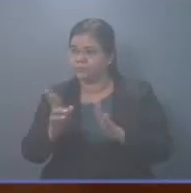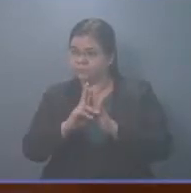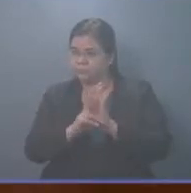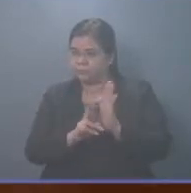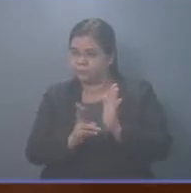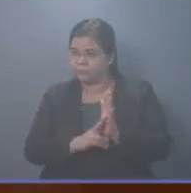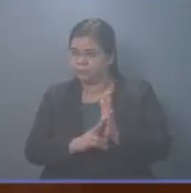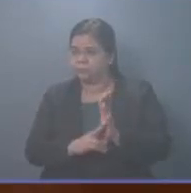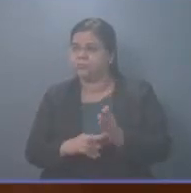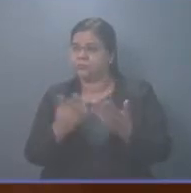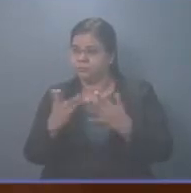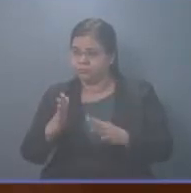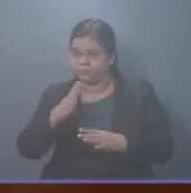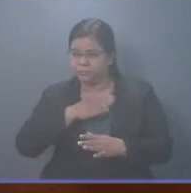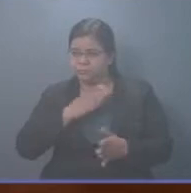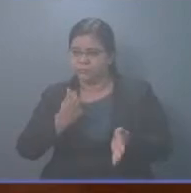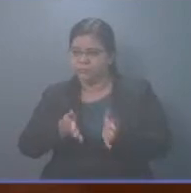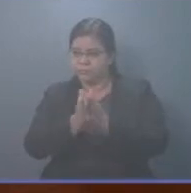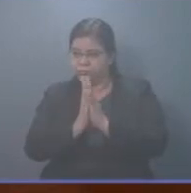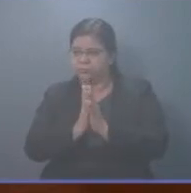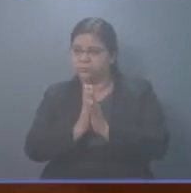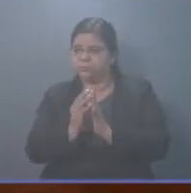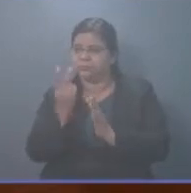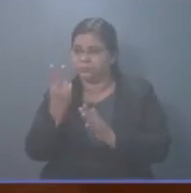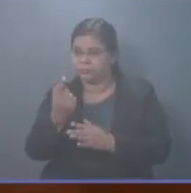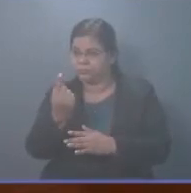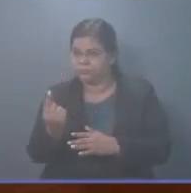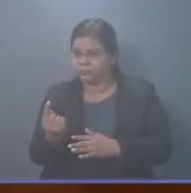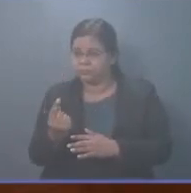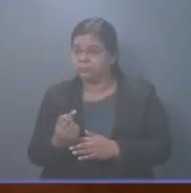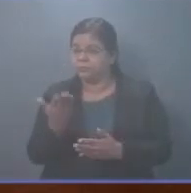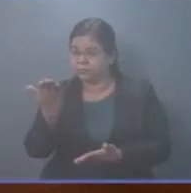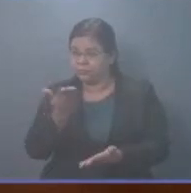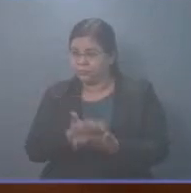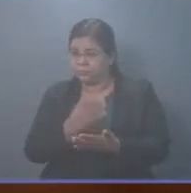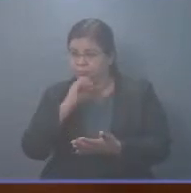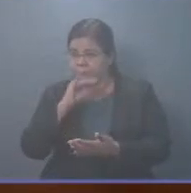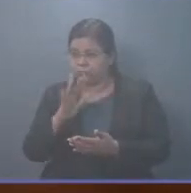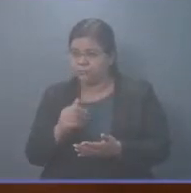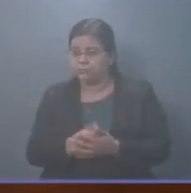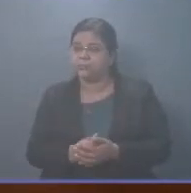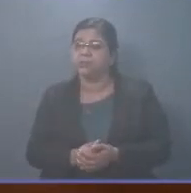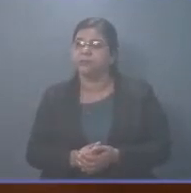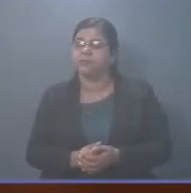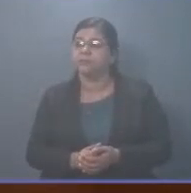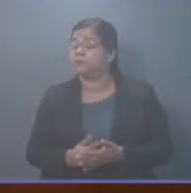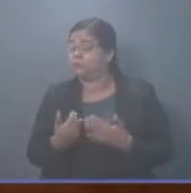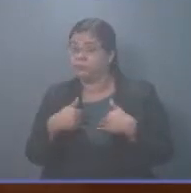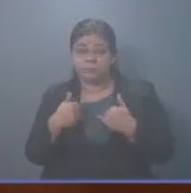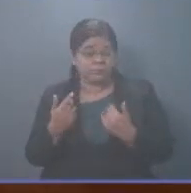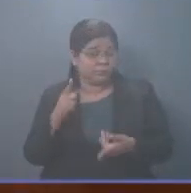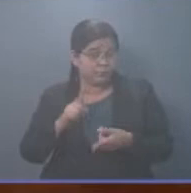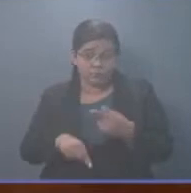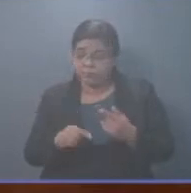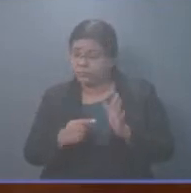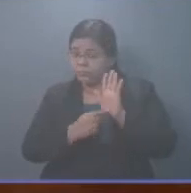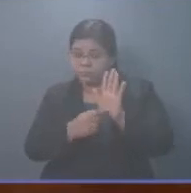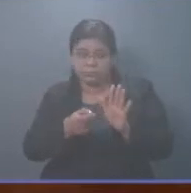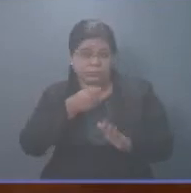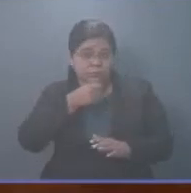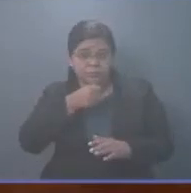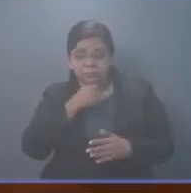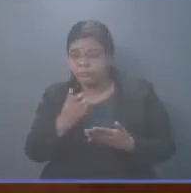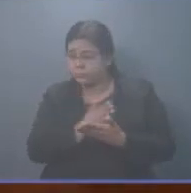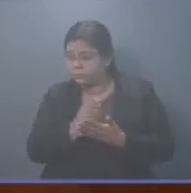agregaría que los dos testigos también sirvan para eso. La propuesta sería: si no fuera posible presentar información